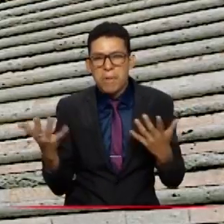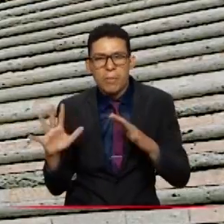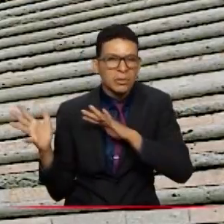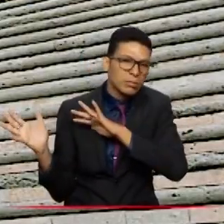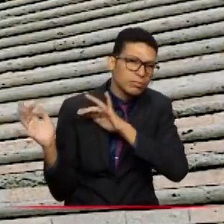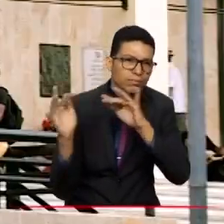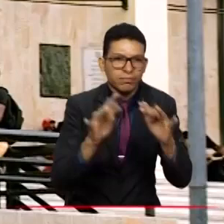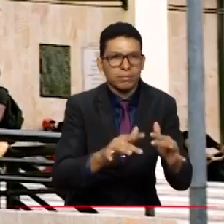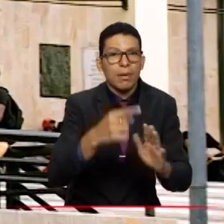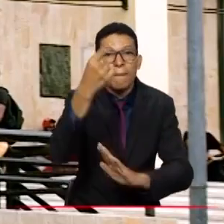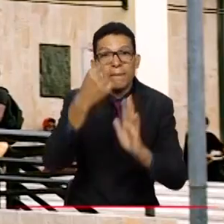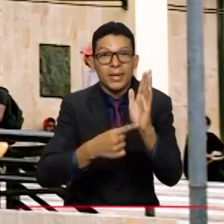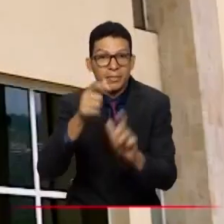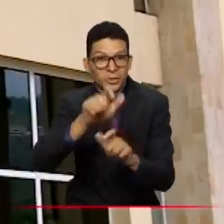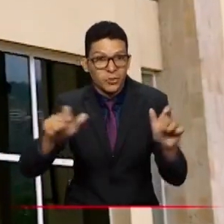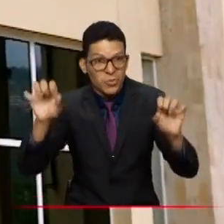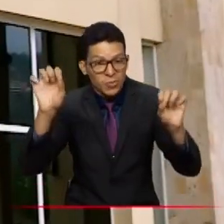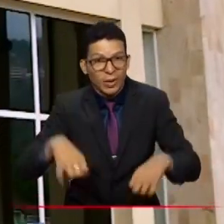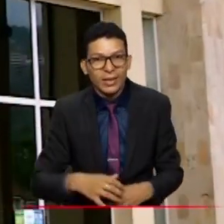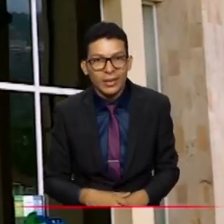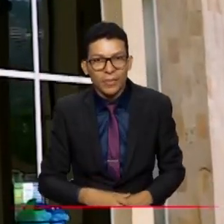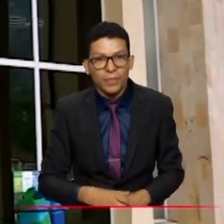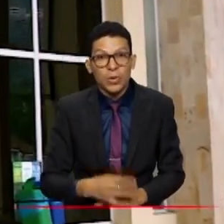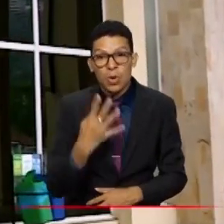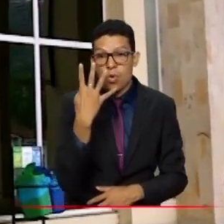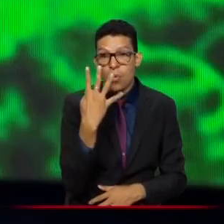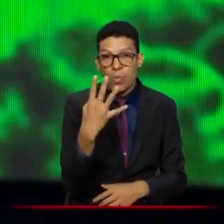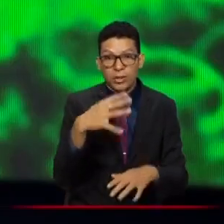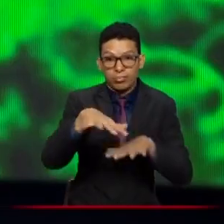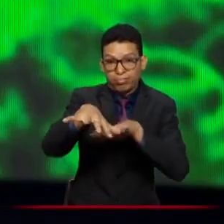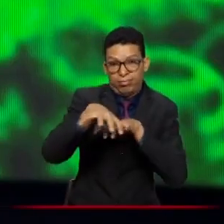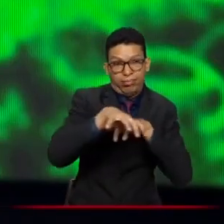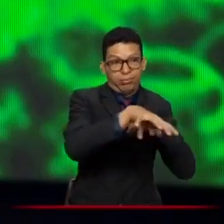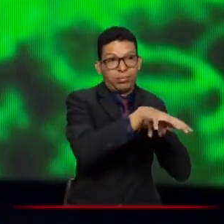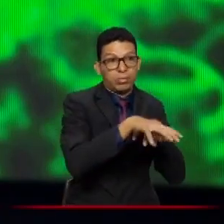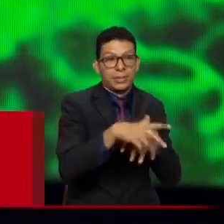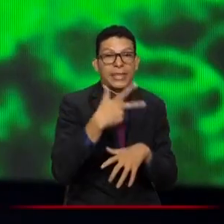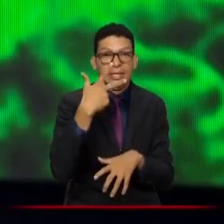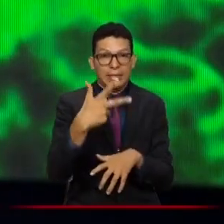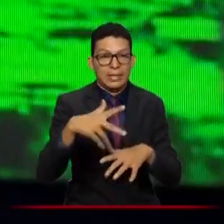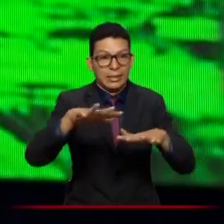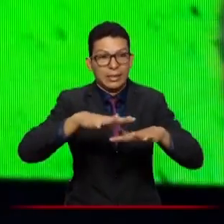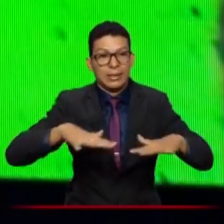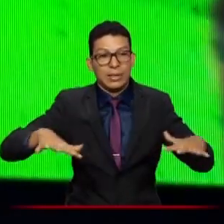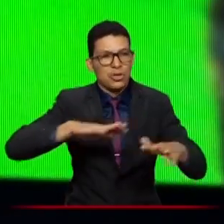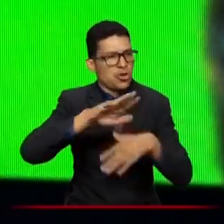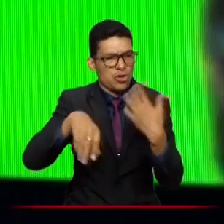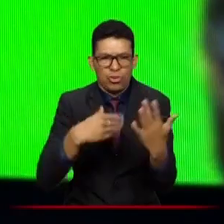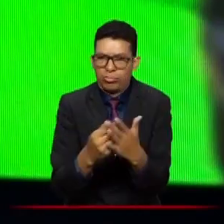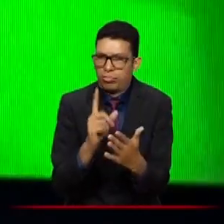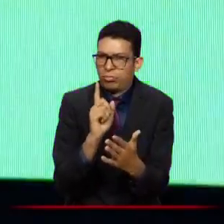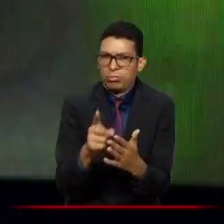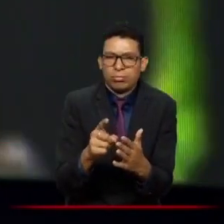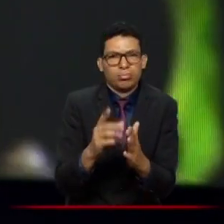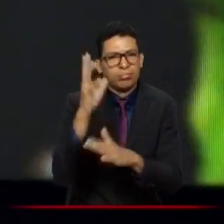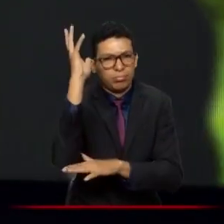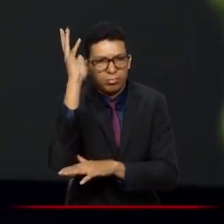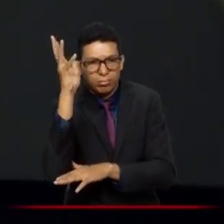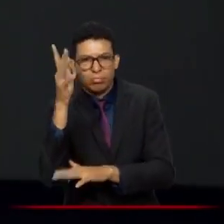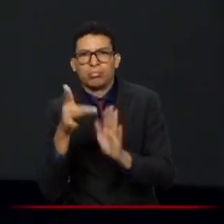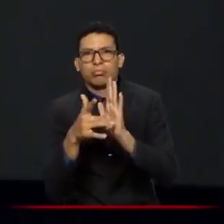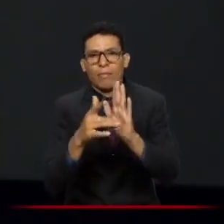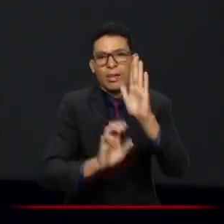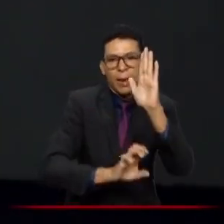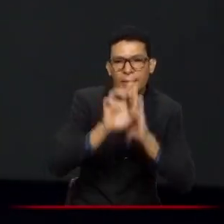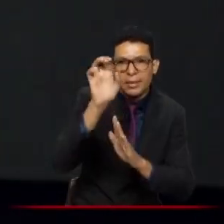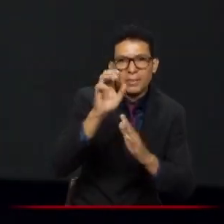1,000 personas, donde tenemos cerca de 4 auditorios y 3 espacios fundamentales para toda la exposición de estos emprendimientos verdes